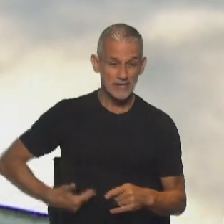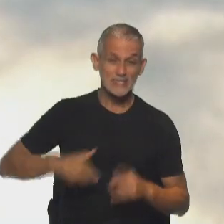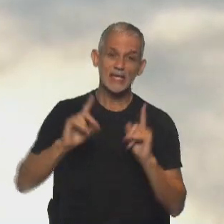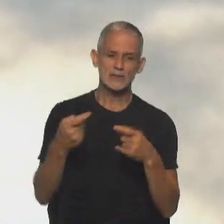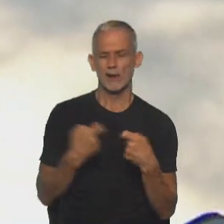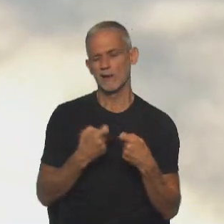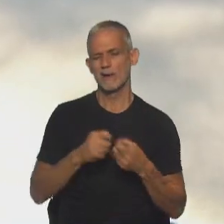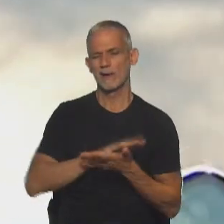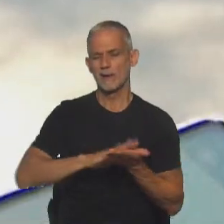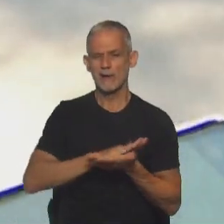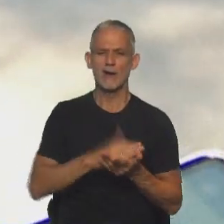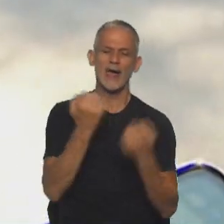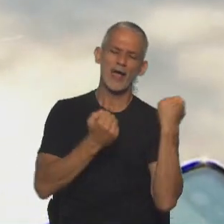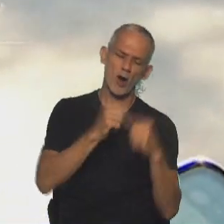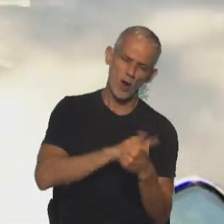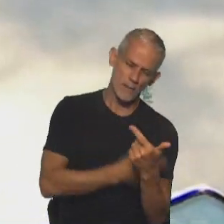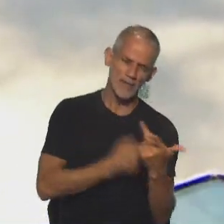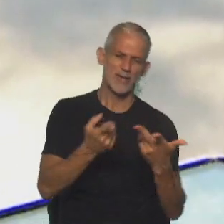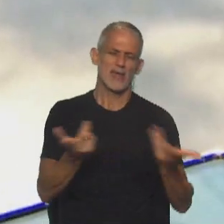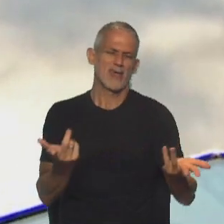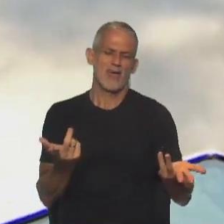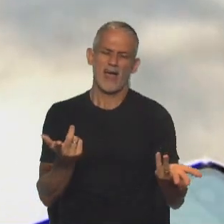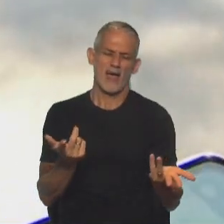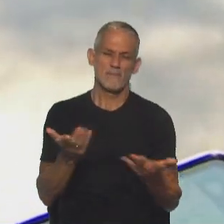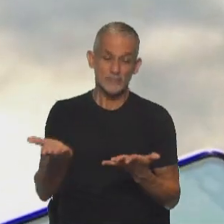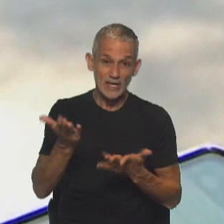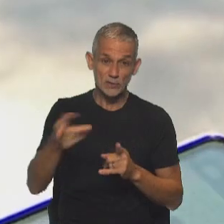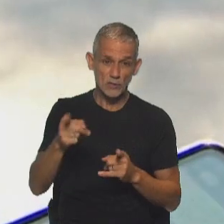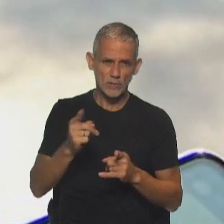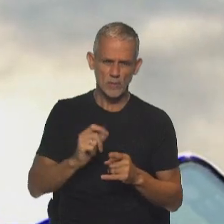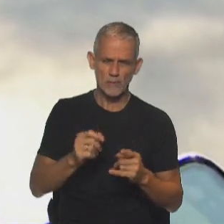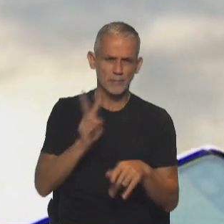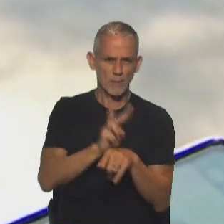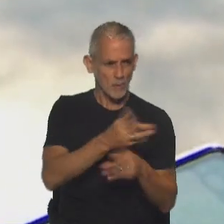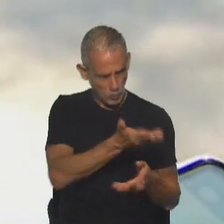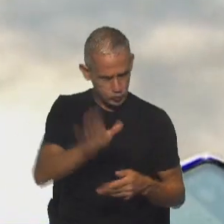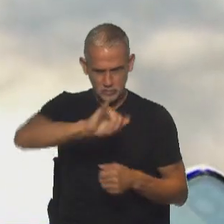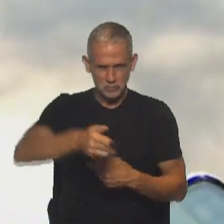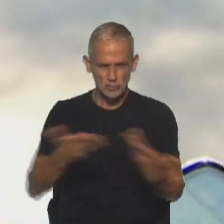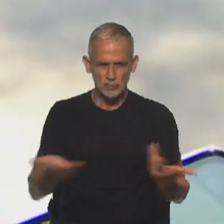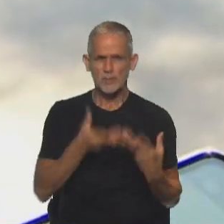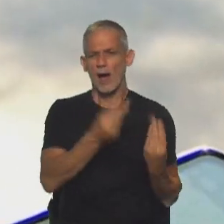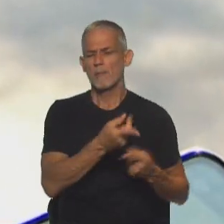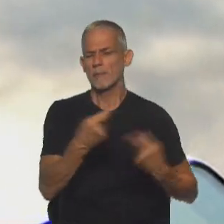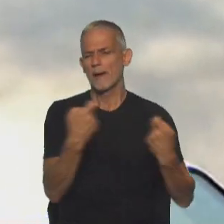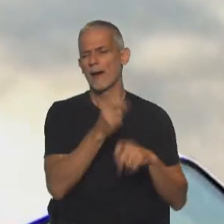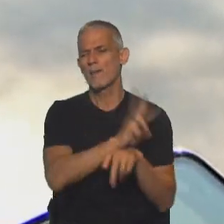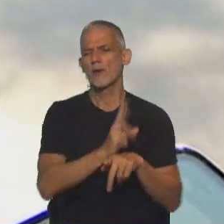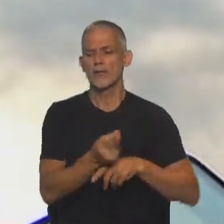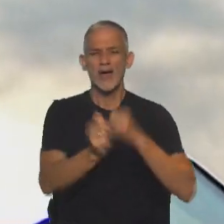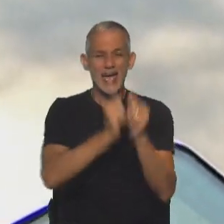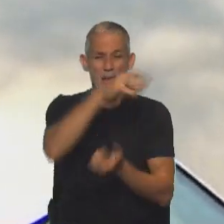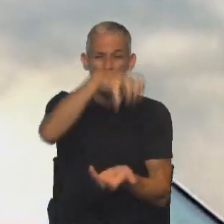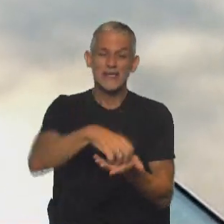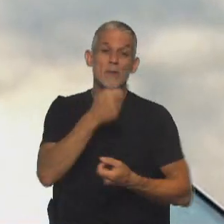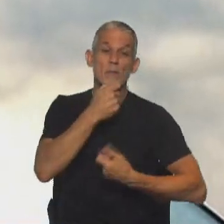convivencia con el poder económico, logrando amparos inéditos, que generar condiciones de un enorme beneficio para una empresa, en el caso,